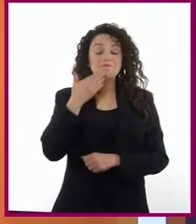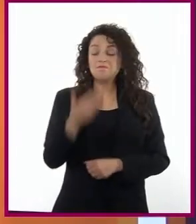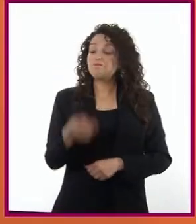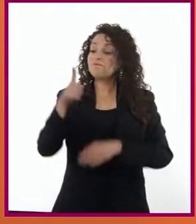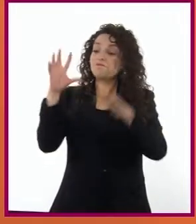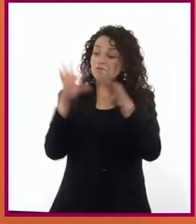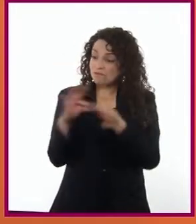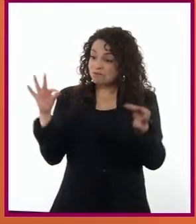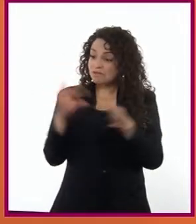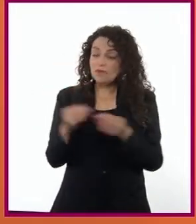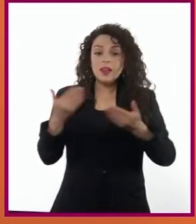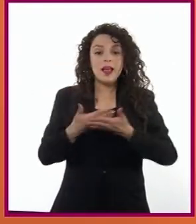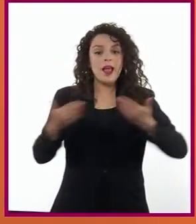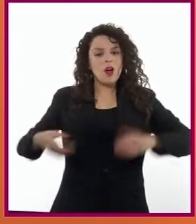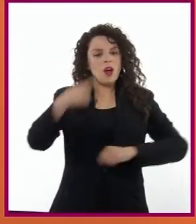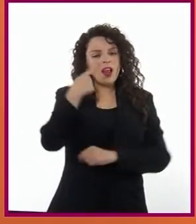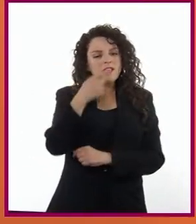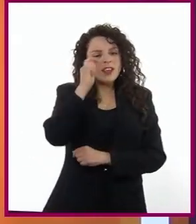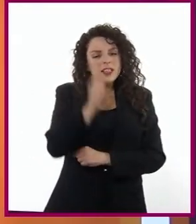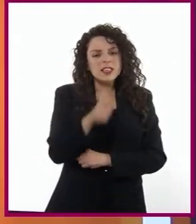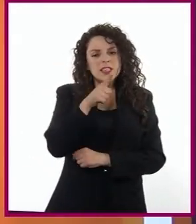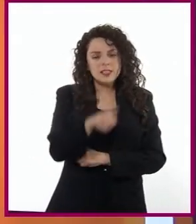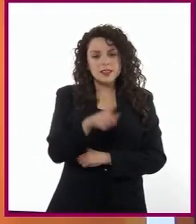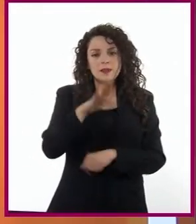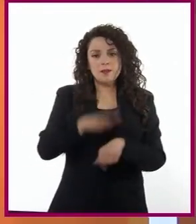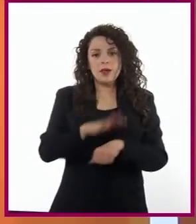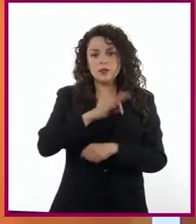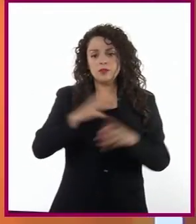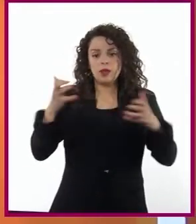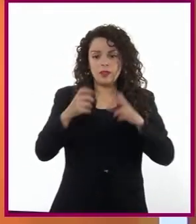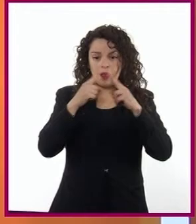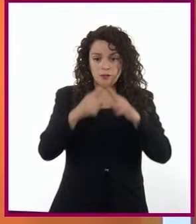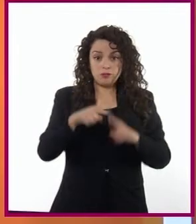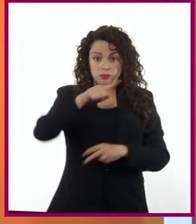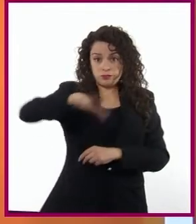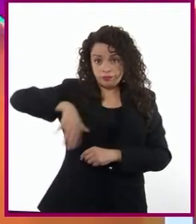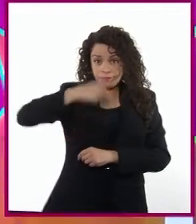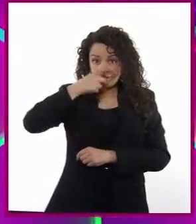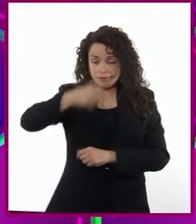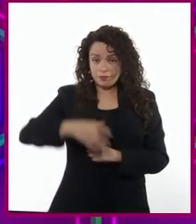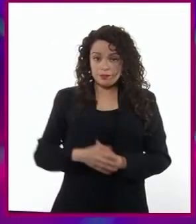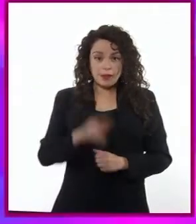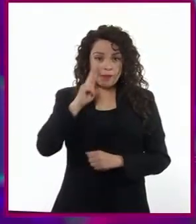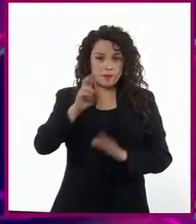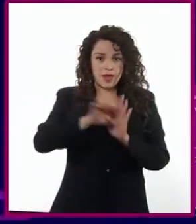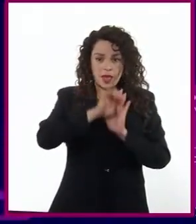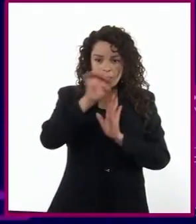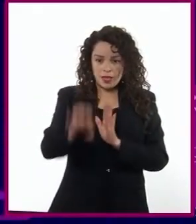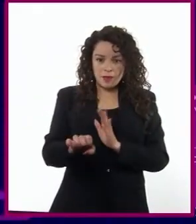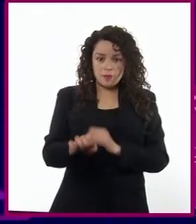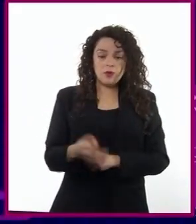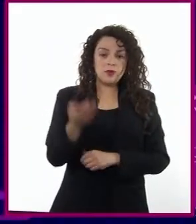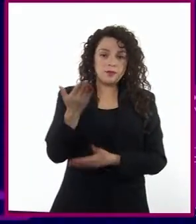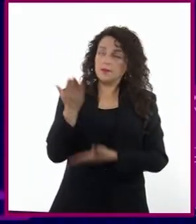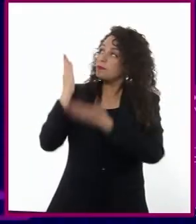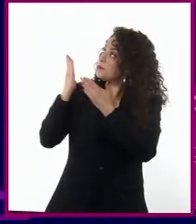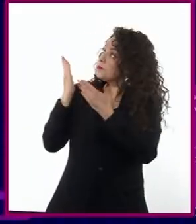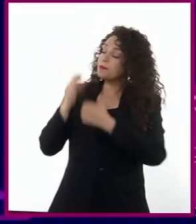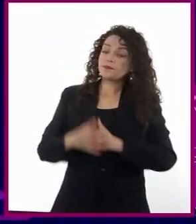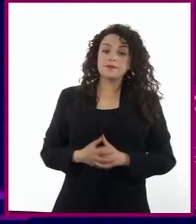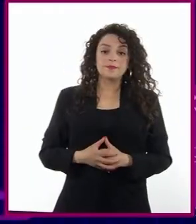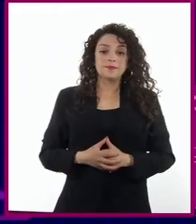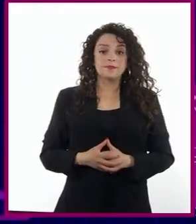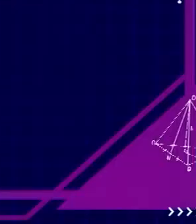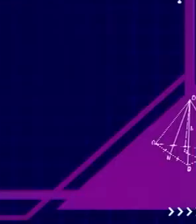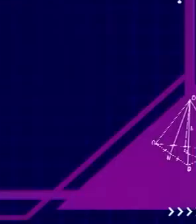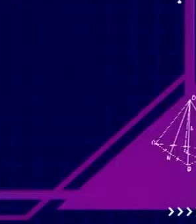veamos a continuación una aplicación práctica de lo que acabas de mencionar. En este caso, el papá de un alumno